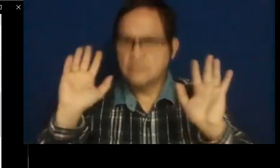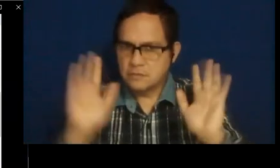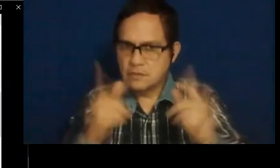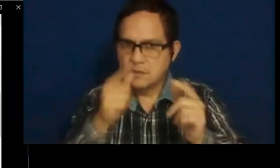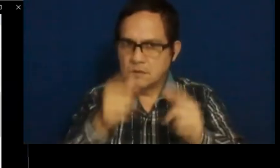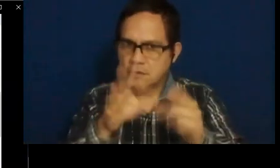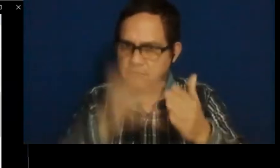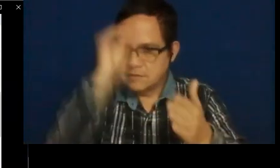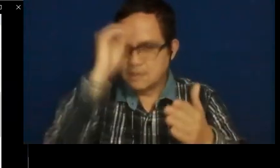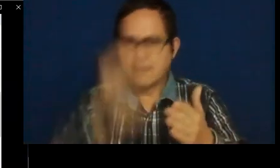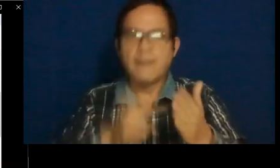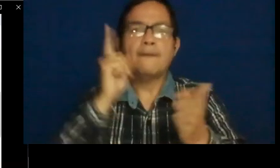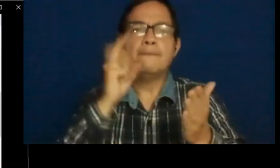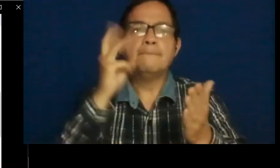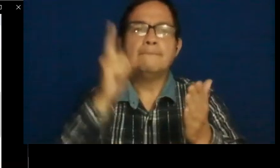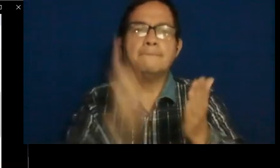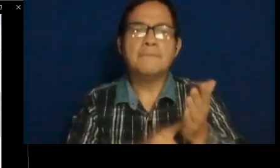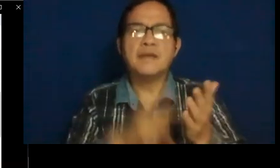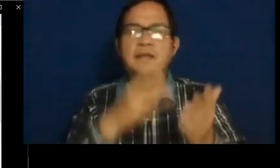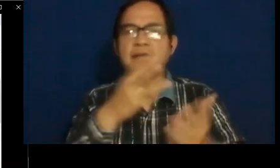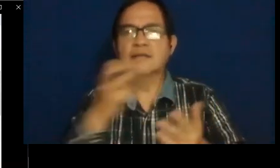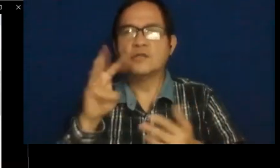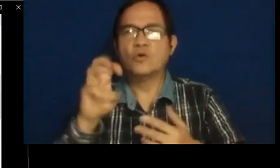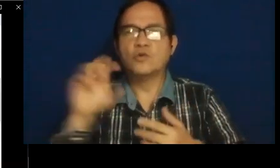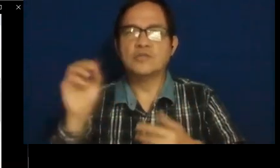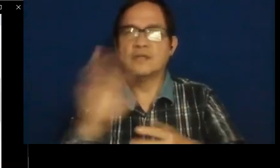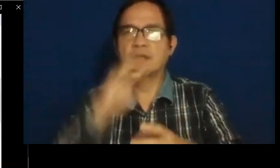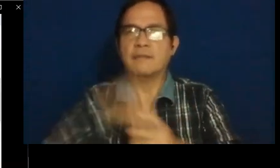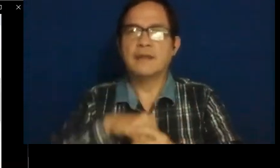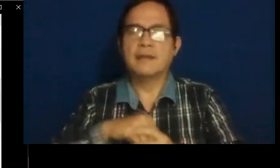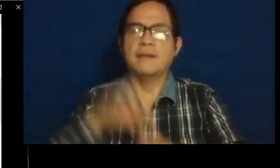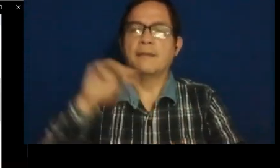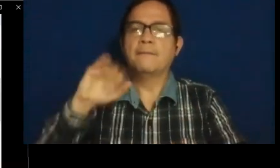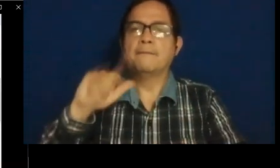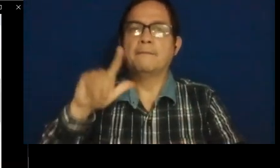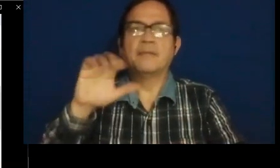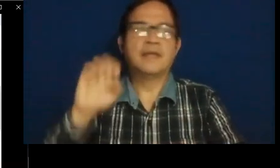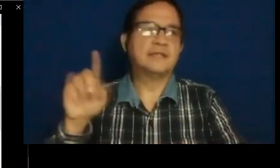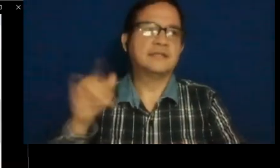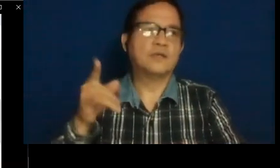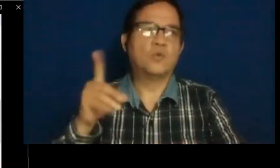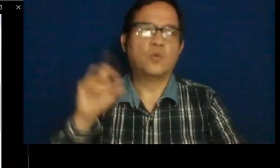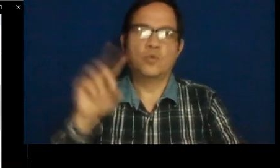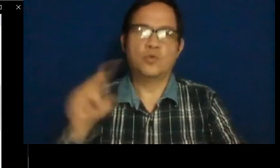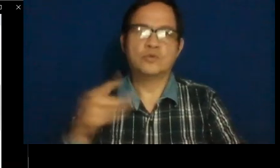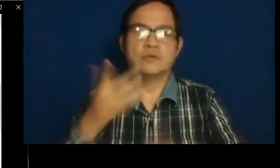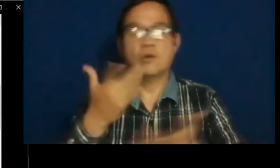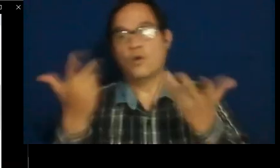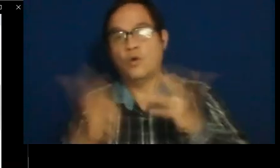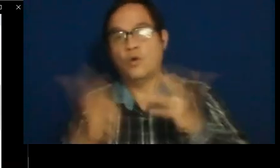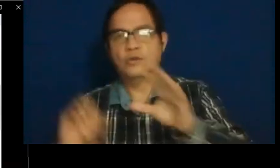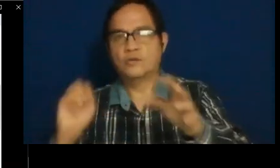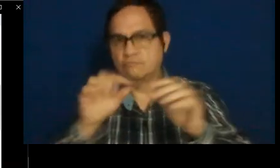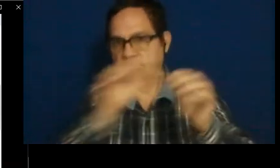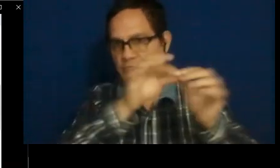este dato de 1380 en milisegundos. Rápidamente vamos a hacer aquí otro lanzamiento, pero resulta que para poder hacer un